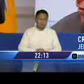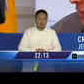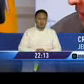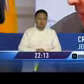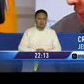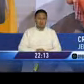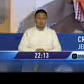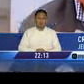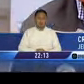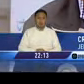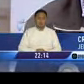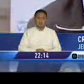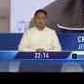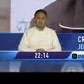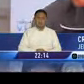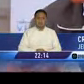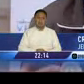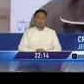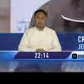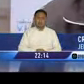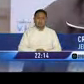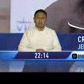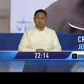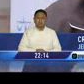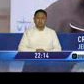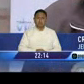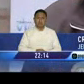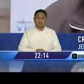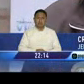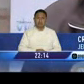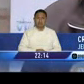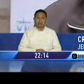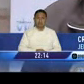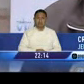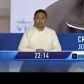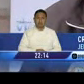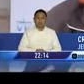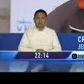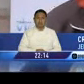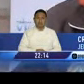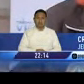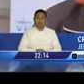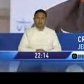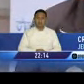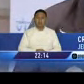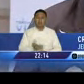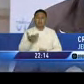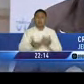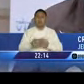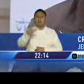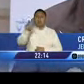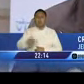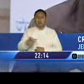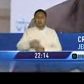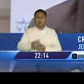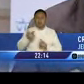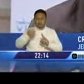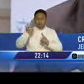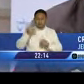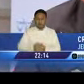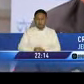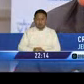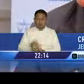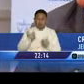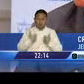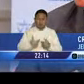algunos otros escenarios. Si hubiesen sido, esa sería mi suposición, si hubiesen sido criminales, hubieran dejado en la intemperie para que los animales